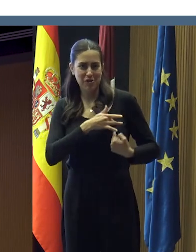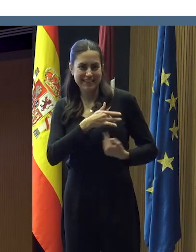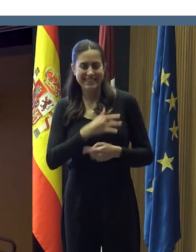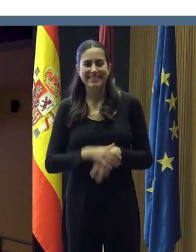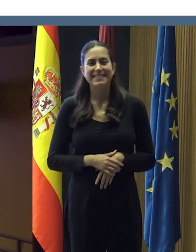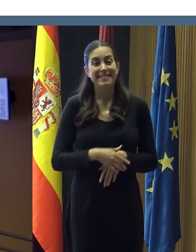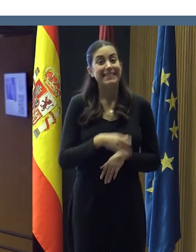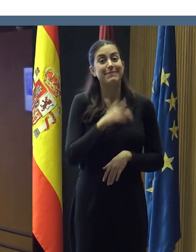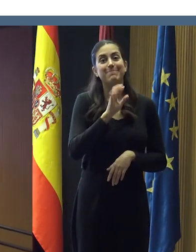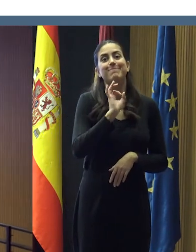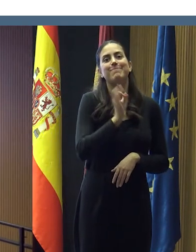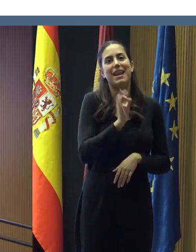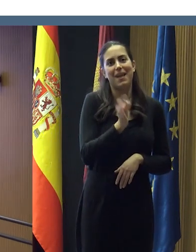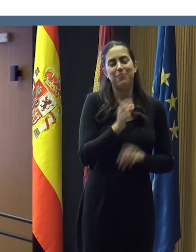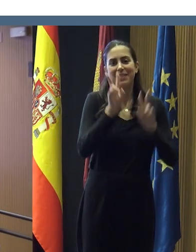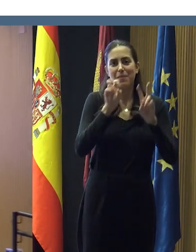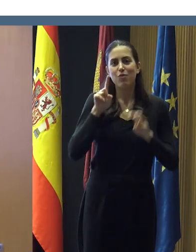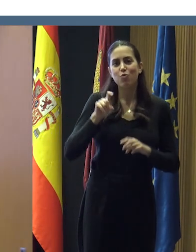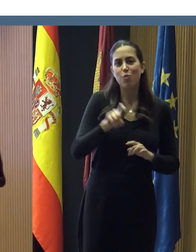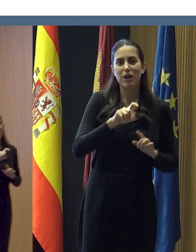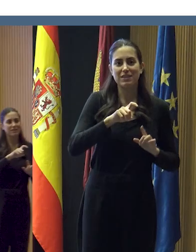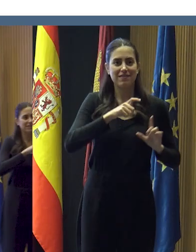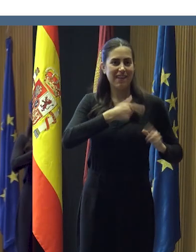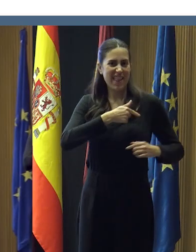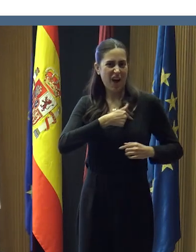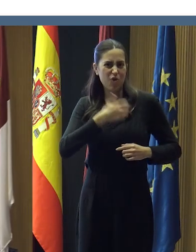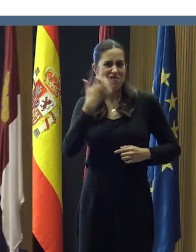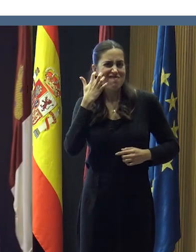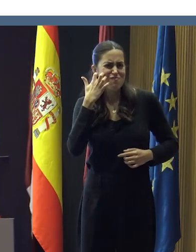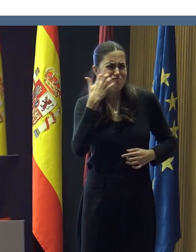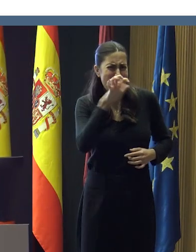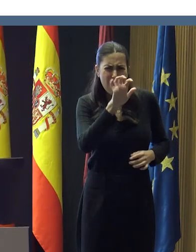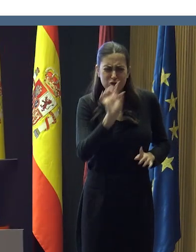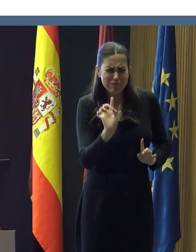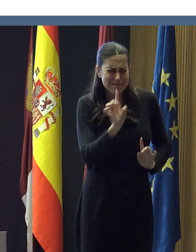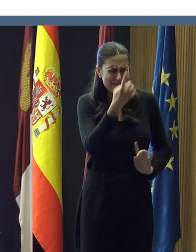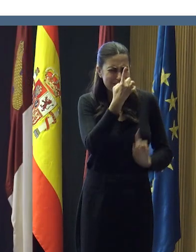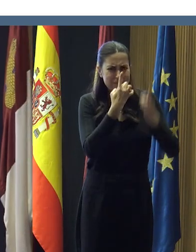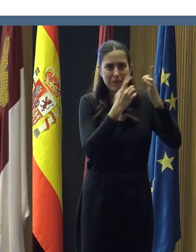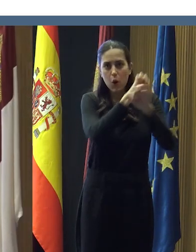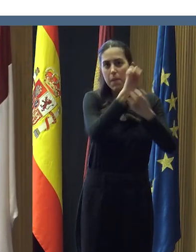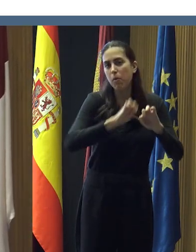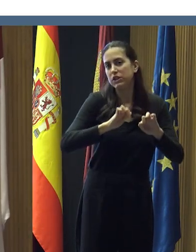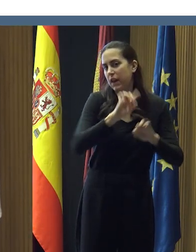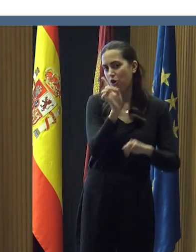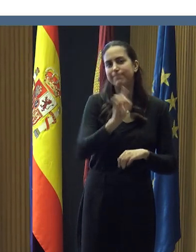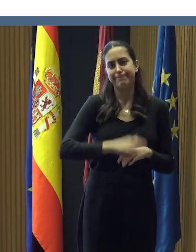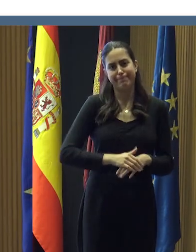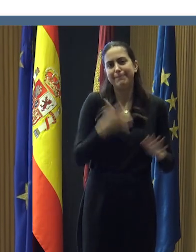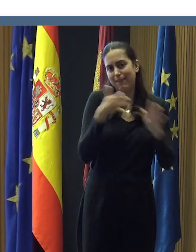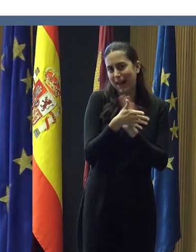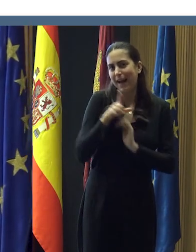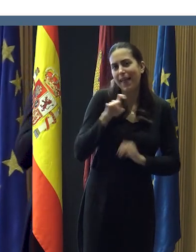Pues, a ver, es cierto que los tumores cardíacos son muy raros, pero no es imposible. Y al igual que los tumores renales, hay órganos que son